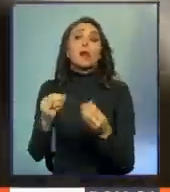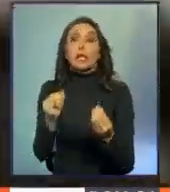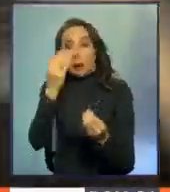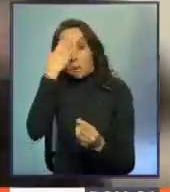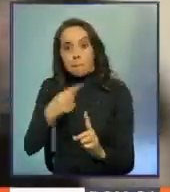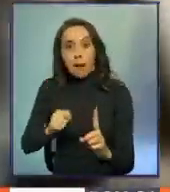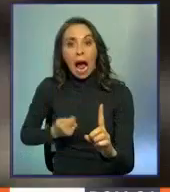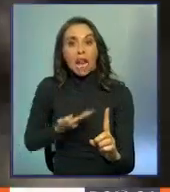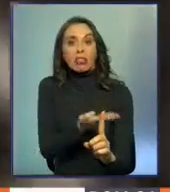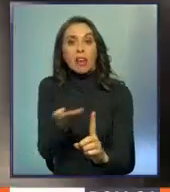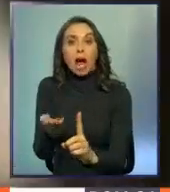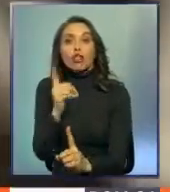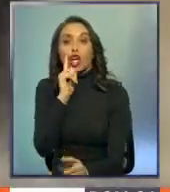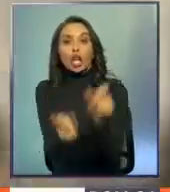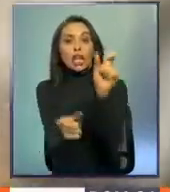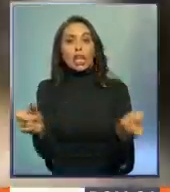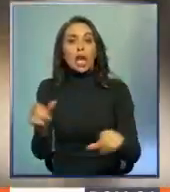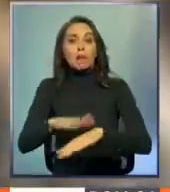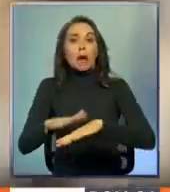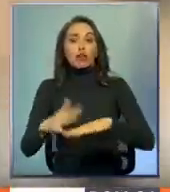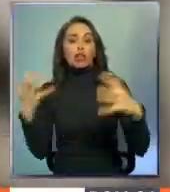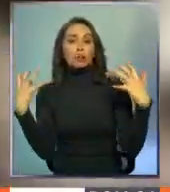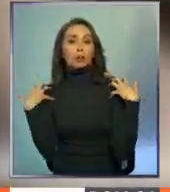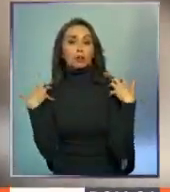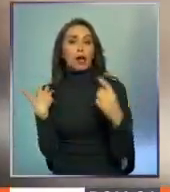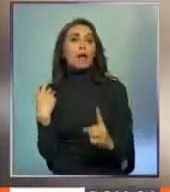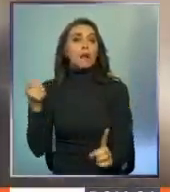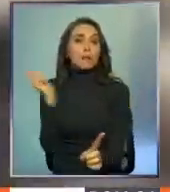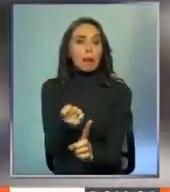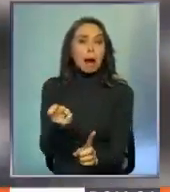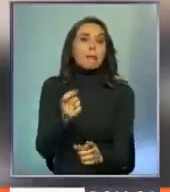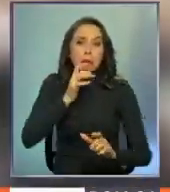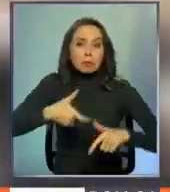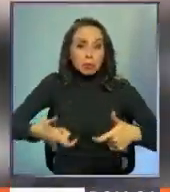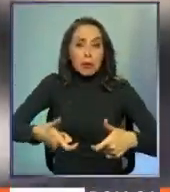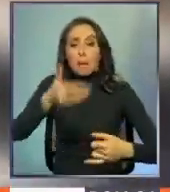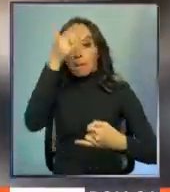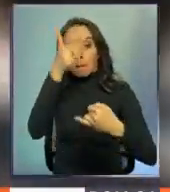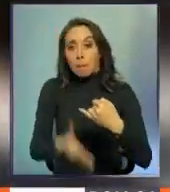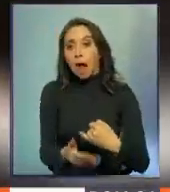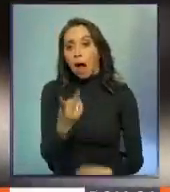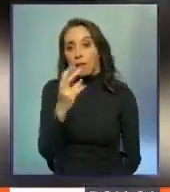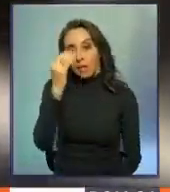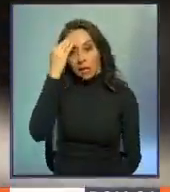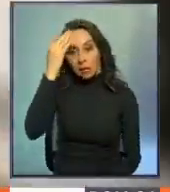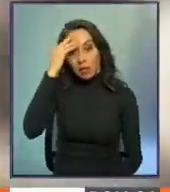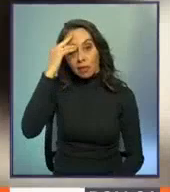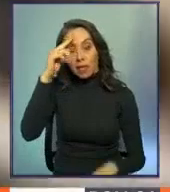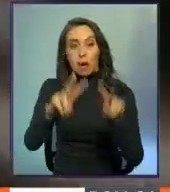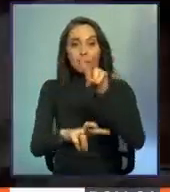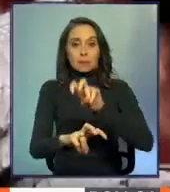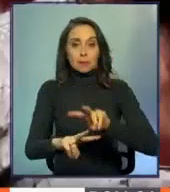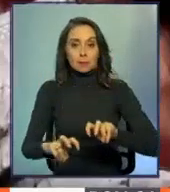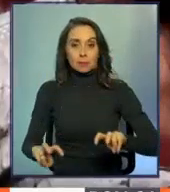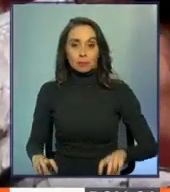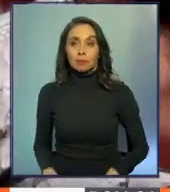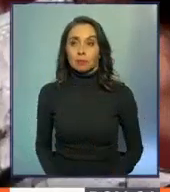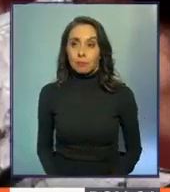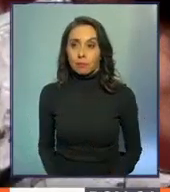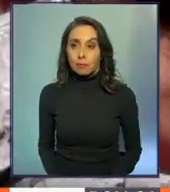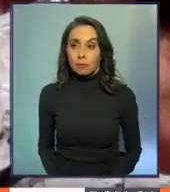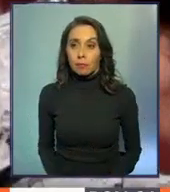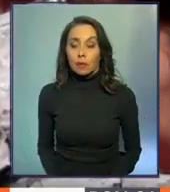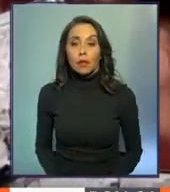y sus responsables. Investigación que debería estar resuelta en un plazo máximo de 20 días. Dar a